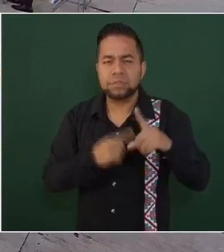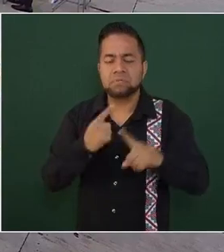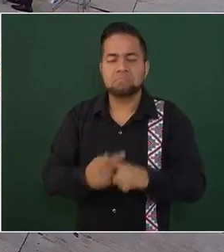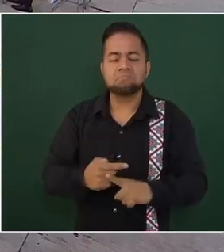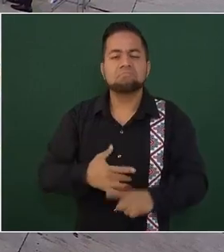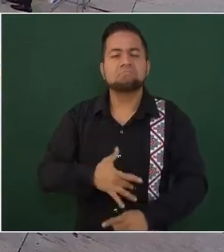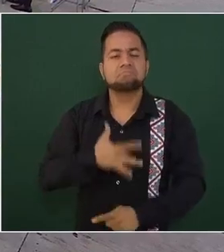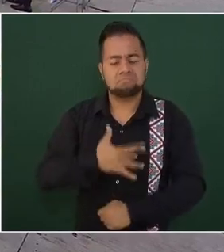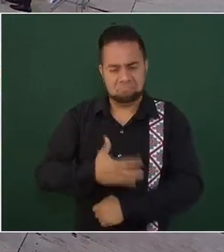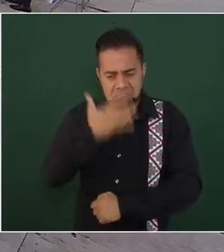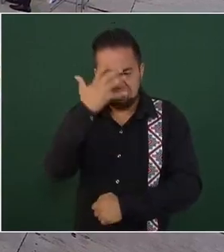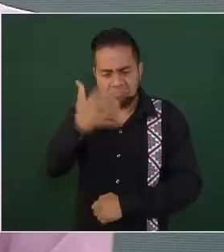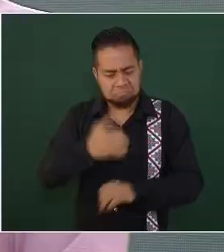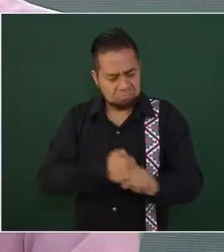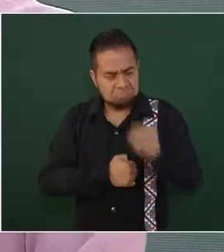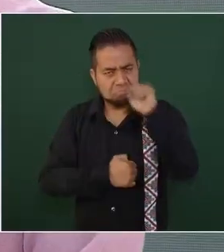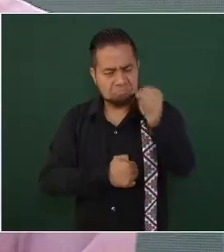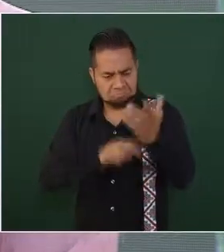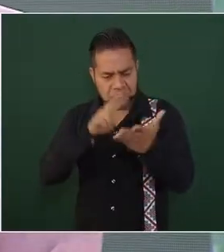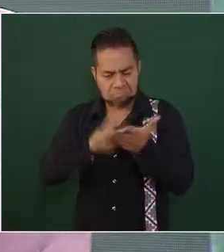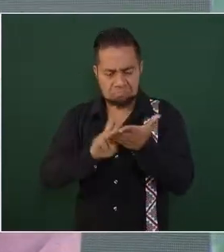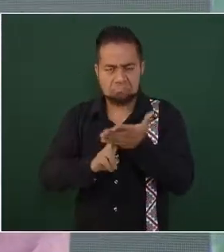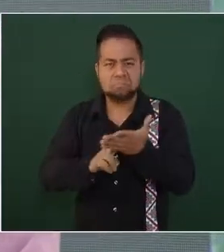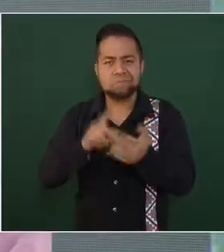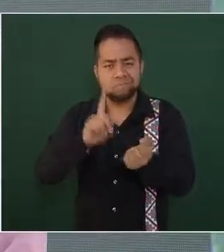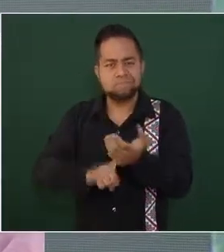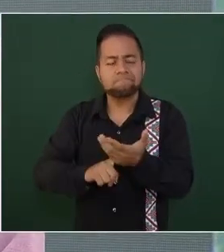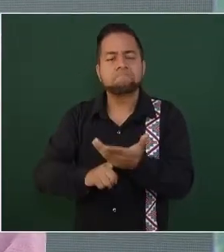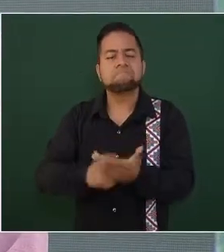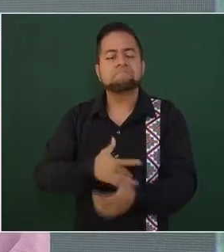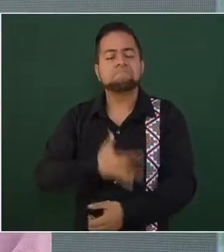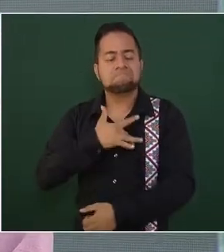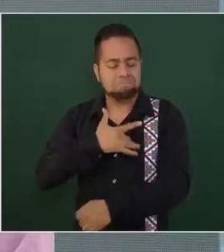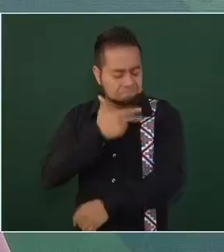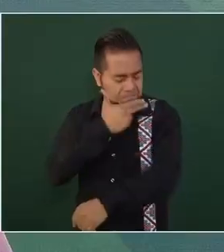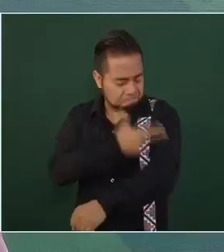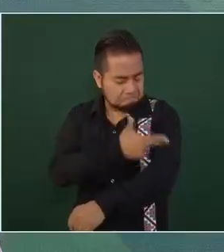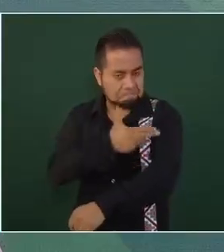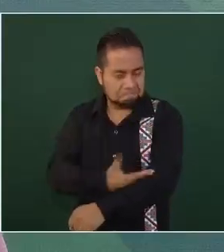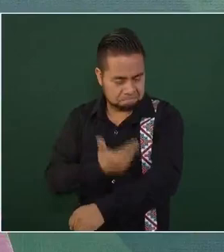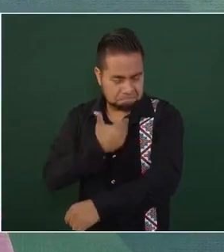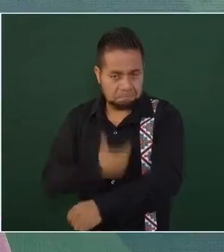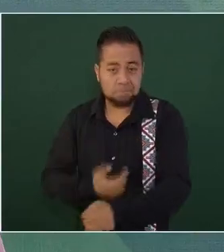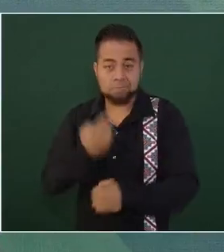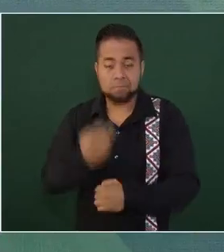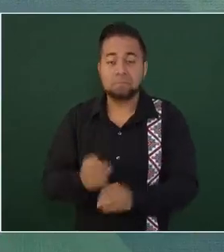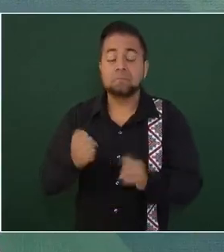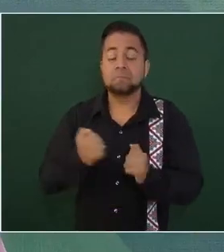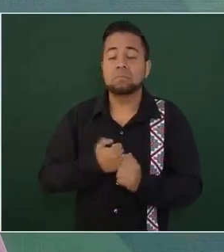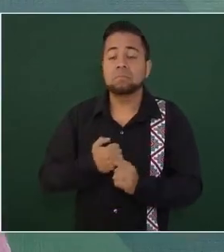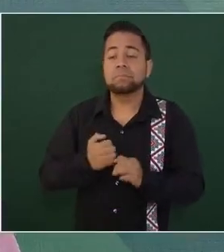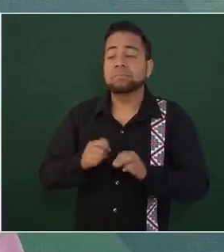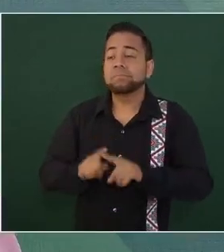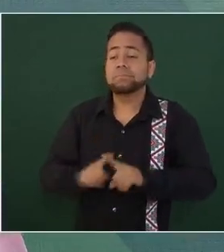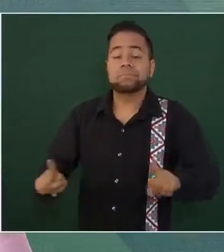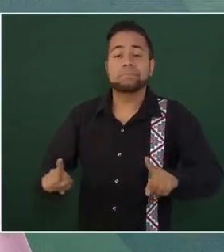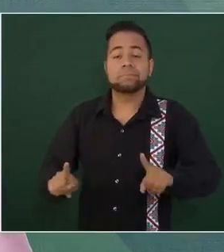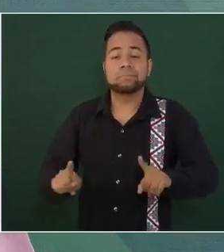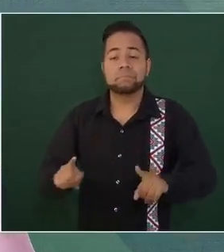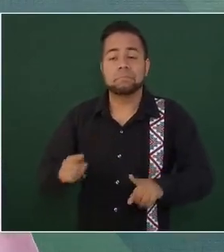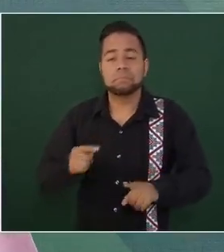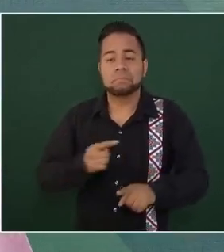convicciones es honesto esa es la diferencia que tenemos aunque yo